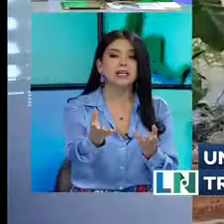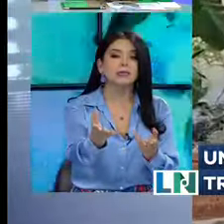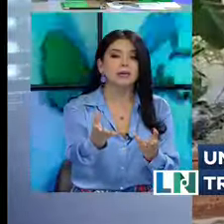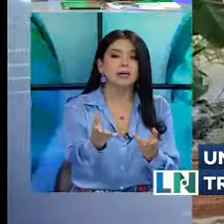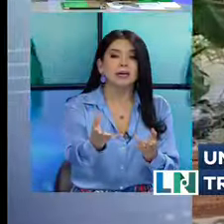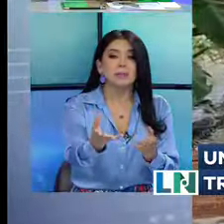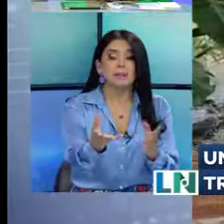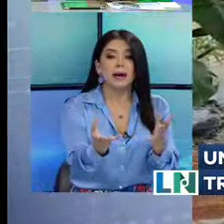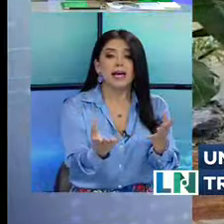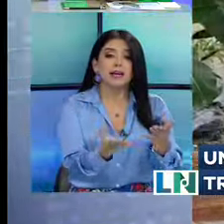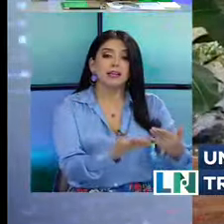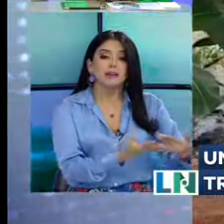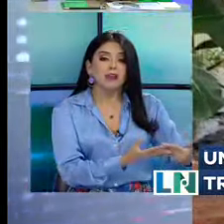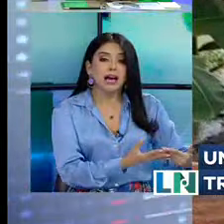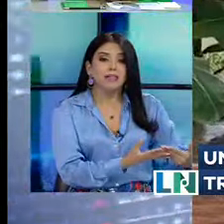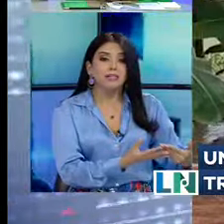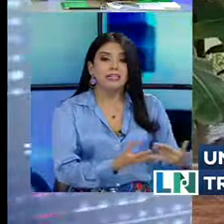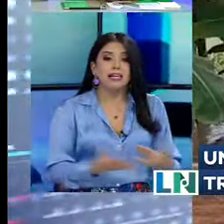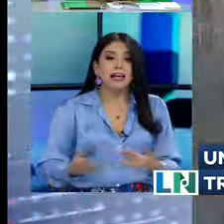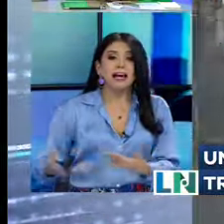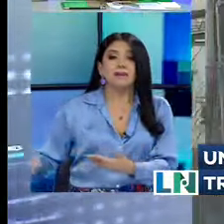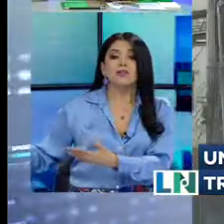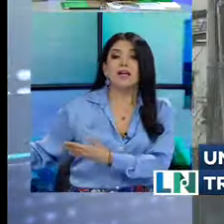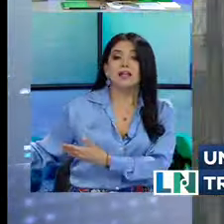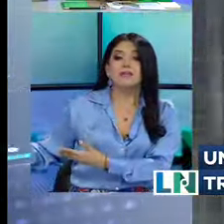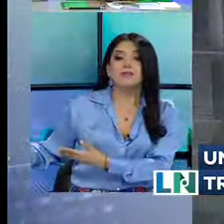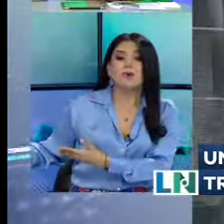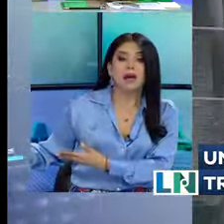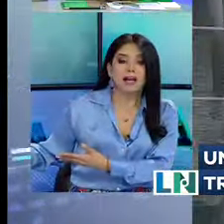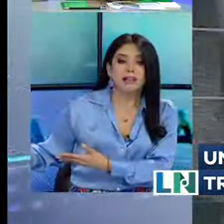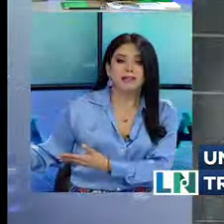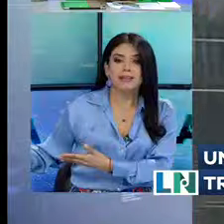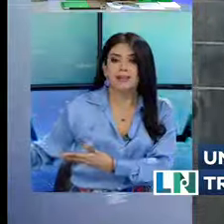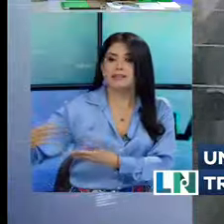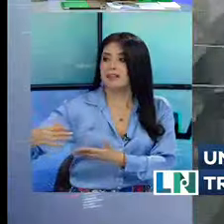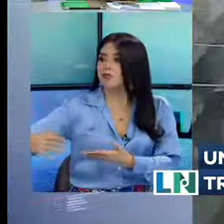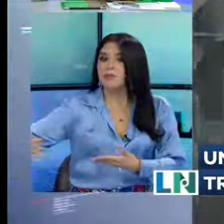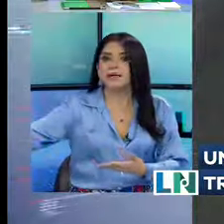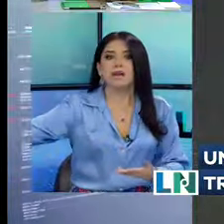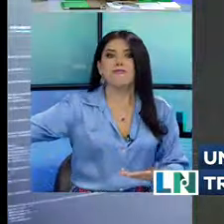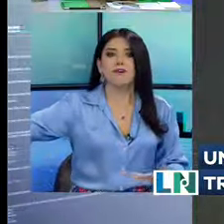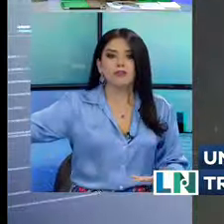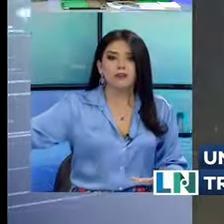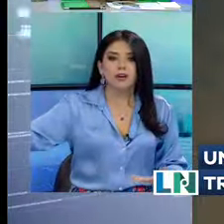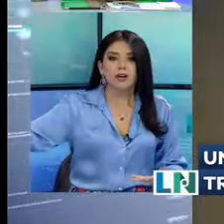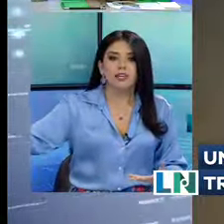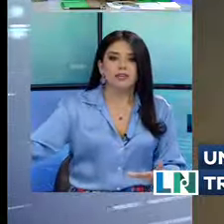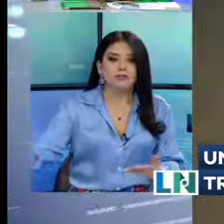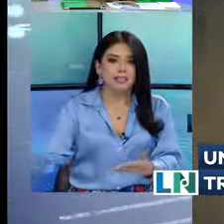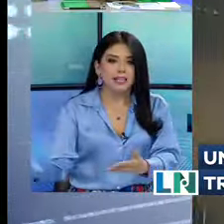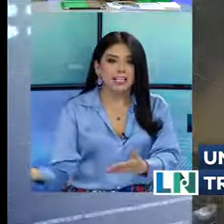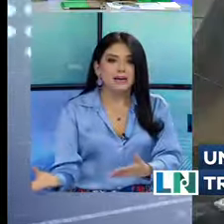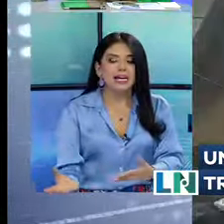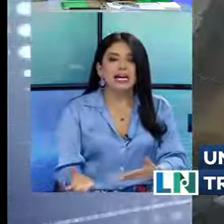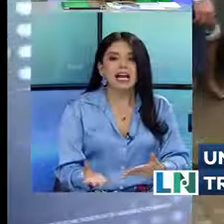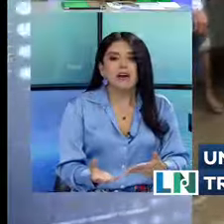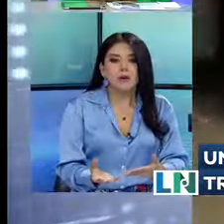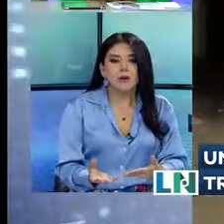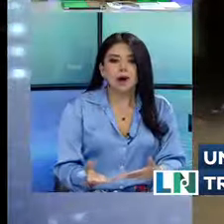tú, para irse a otro lado tienen que dejar abandonadas sus casas, que están súper que al fondo. Y entonces tienen que llevar